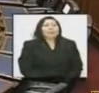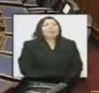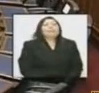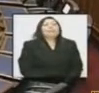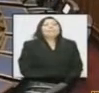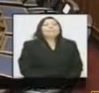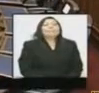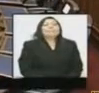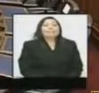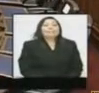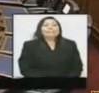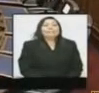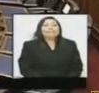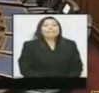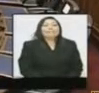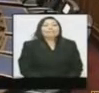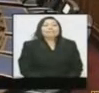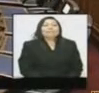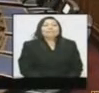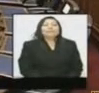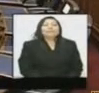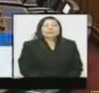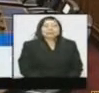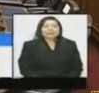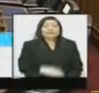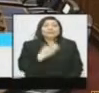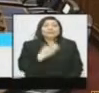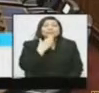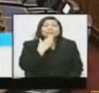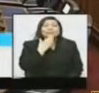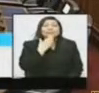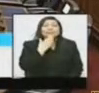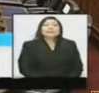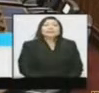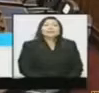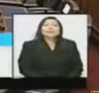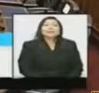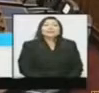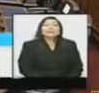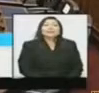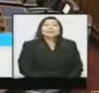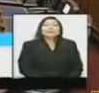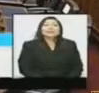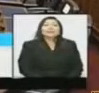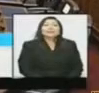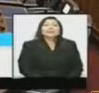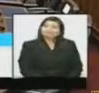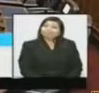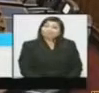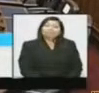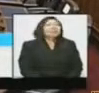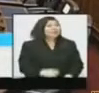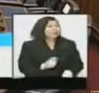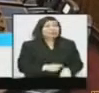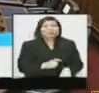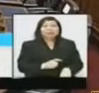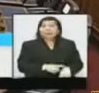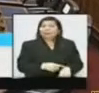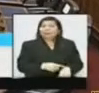dos días y tampoco se dejaría porque ahora sí han aparecido dos grandes